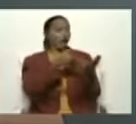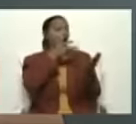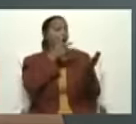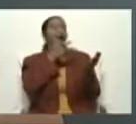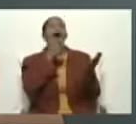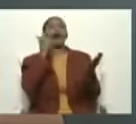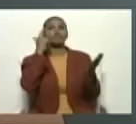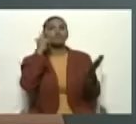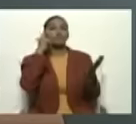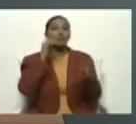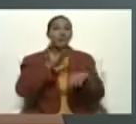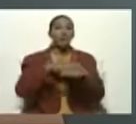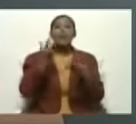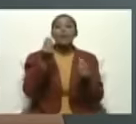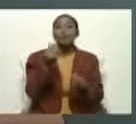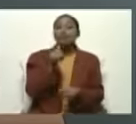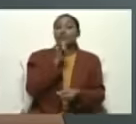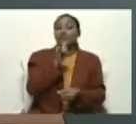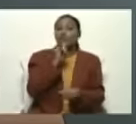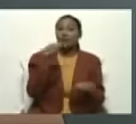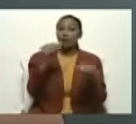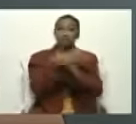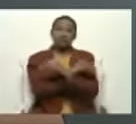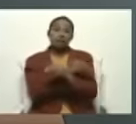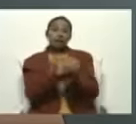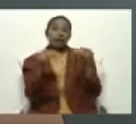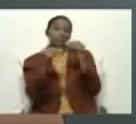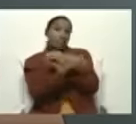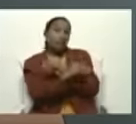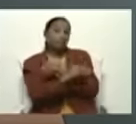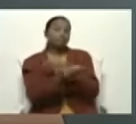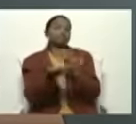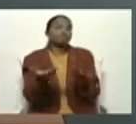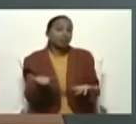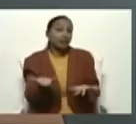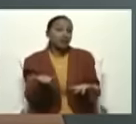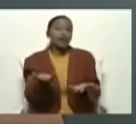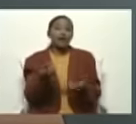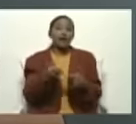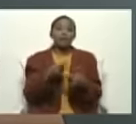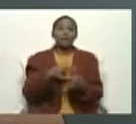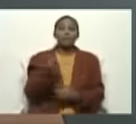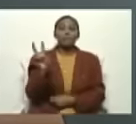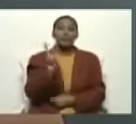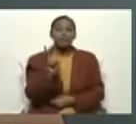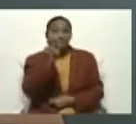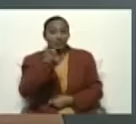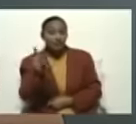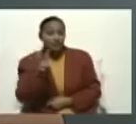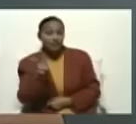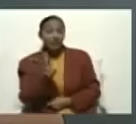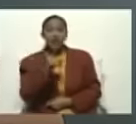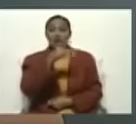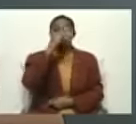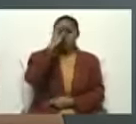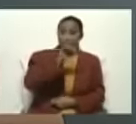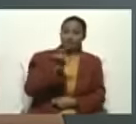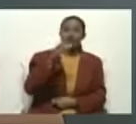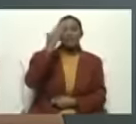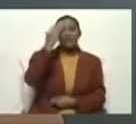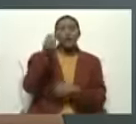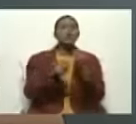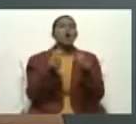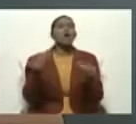desgraciadamente mucha información se tergiversa y de eso los venezolanos y cubanos sabemos cómo se tergiversa la